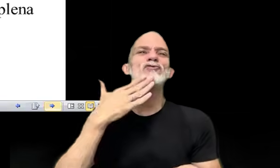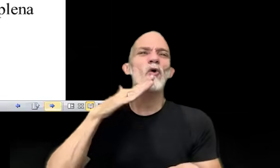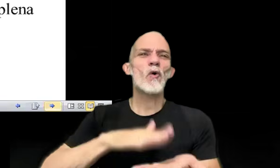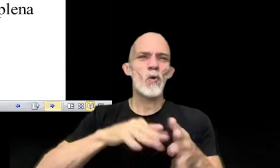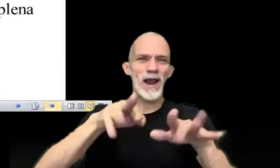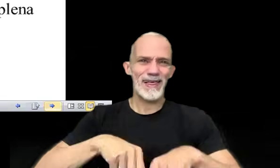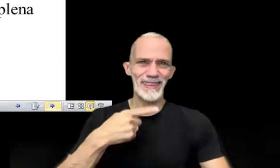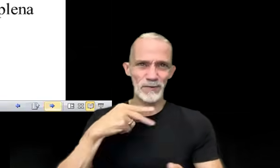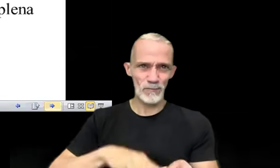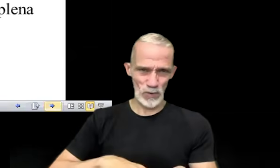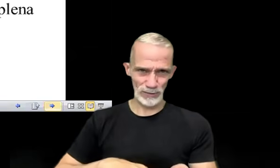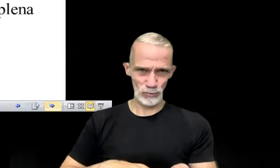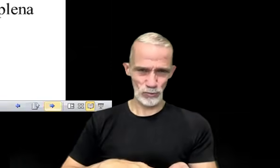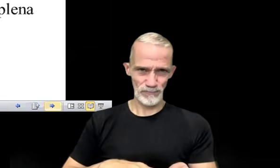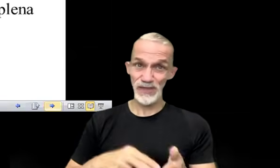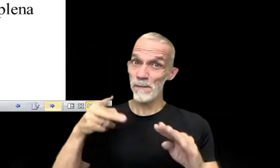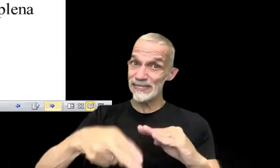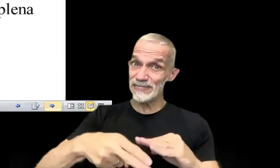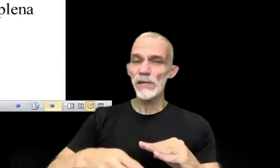declaración jurada del impuesto.